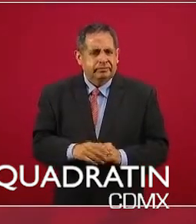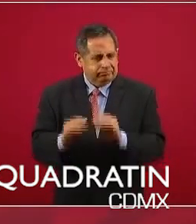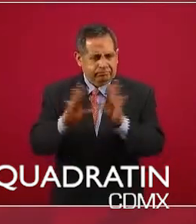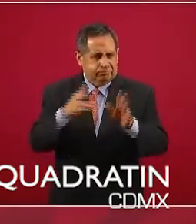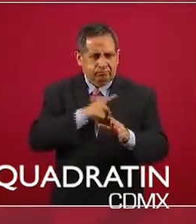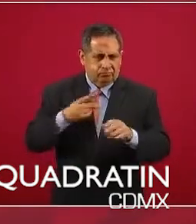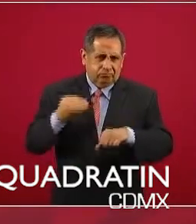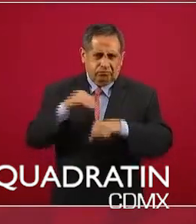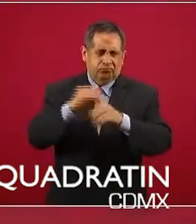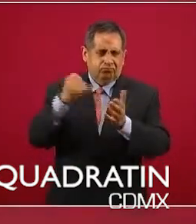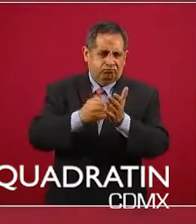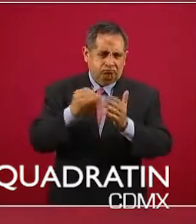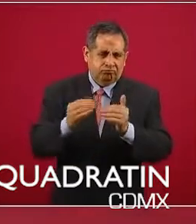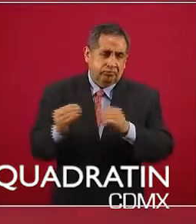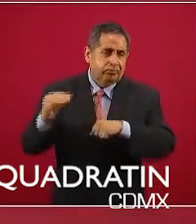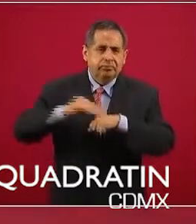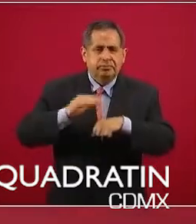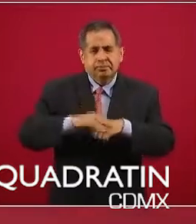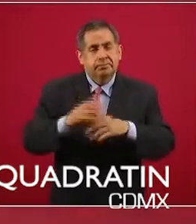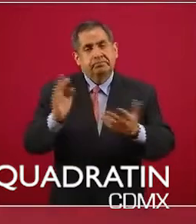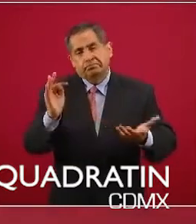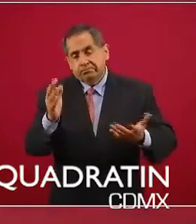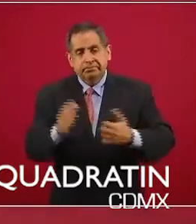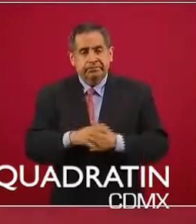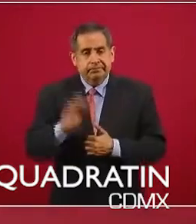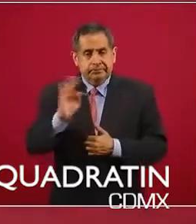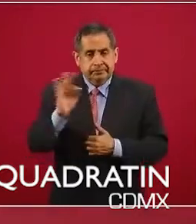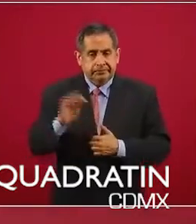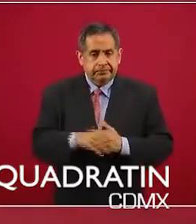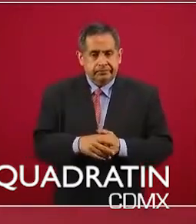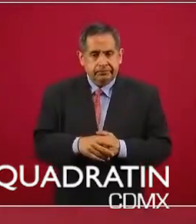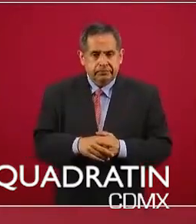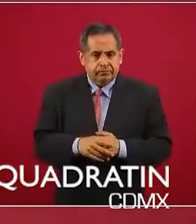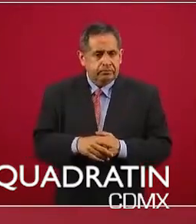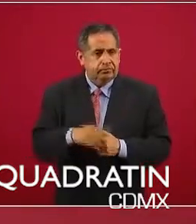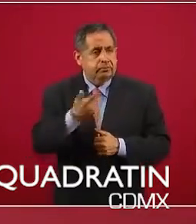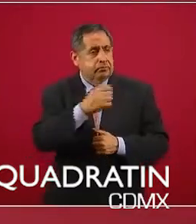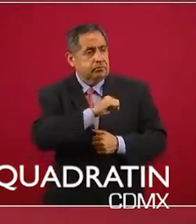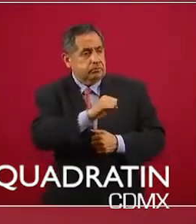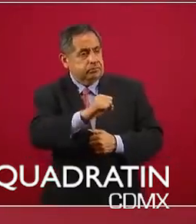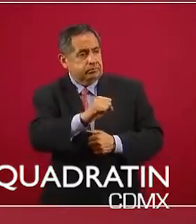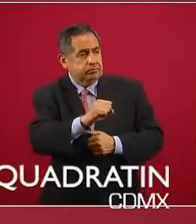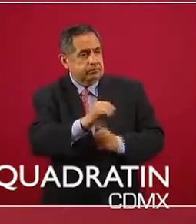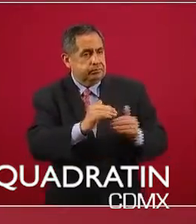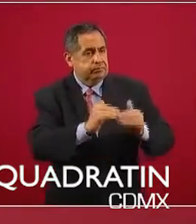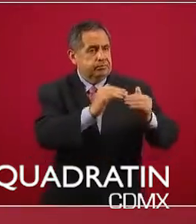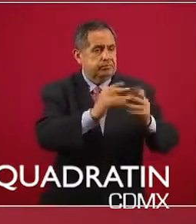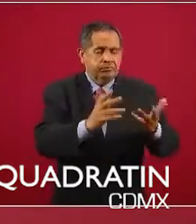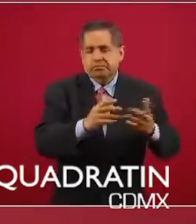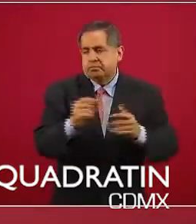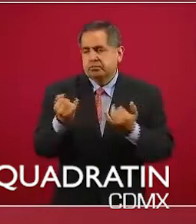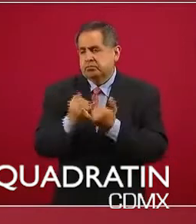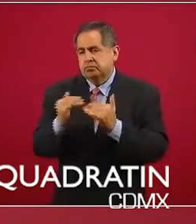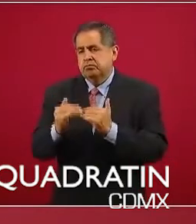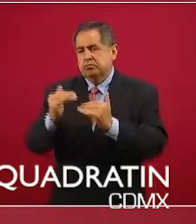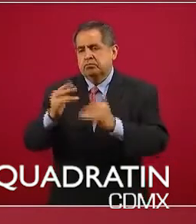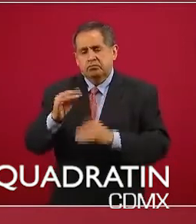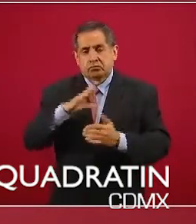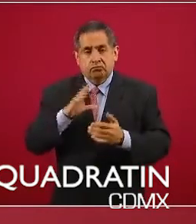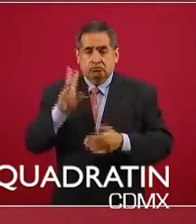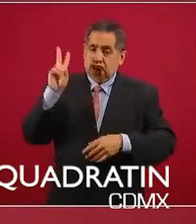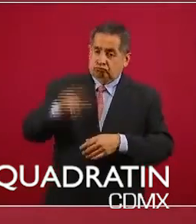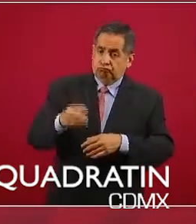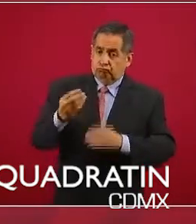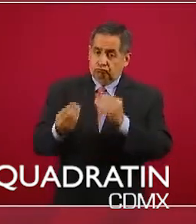entienda, o sea, se va a aumentar lo que es inflación, pero no hay un aumento en términos